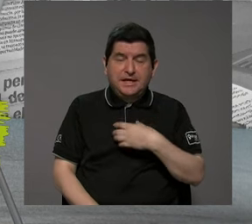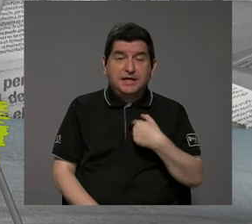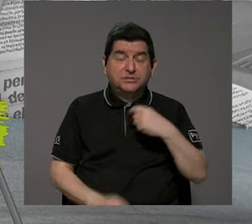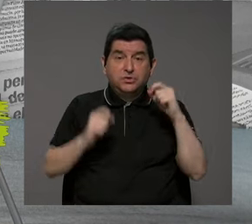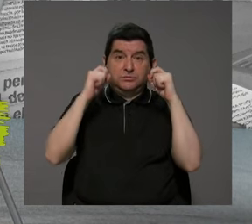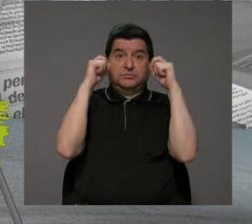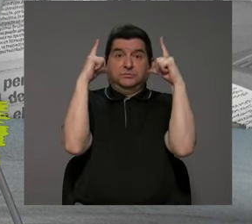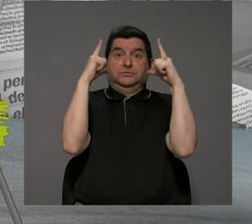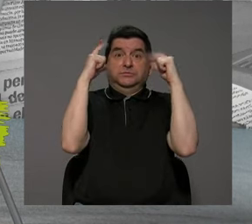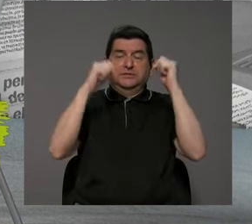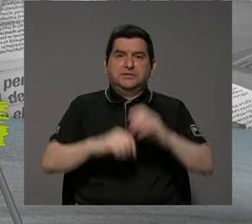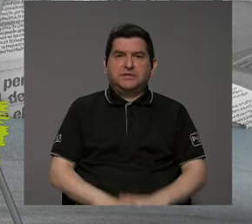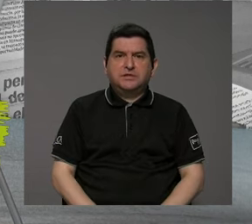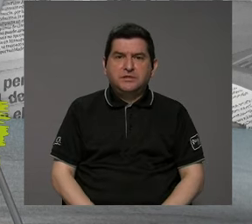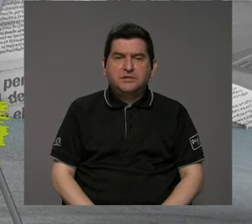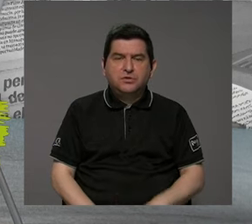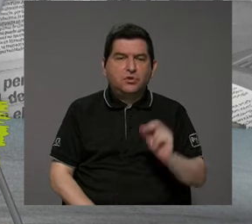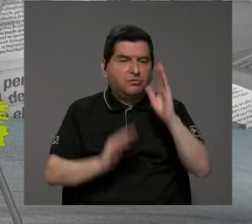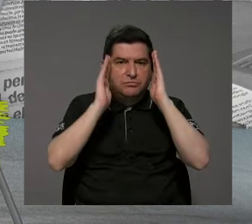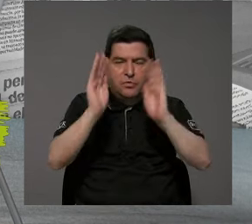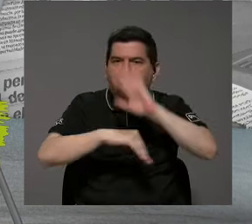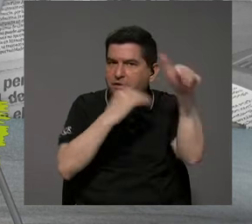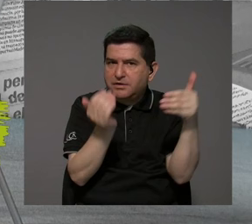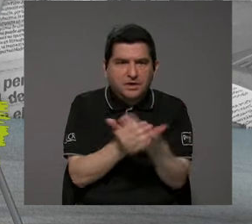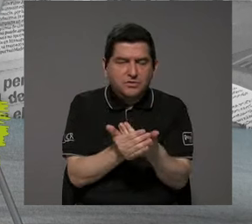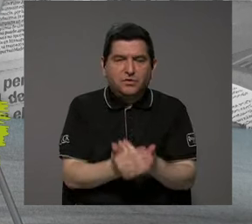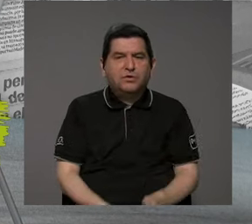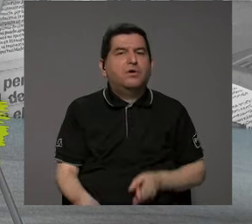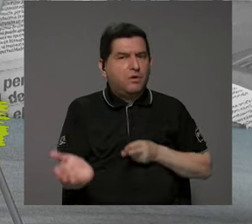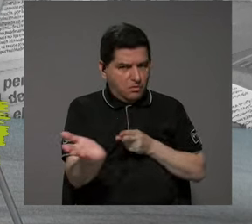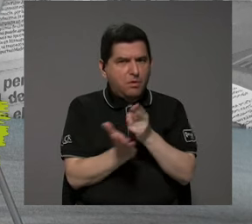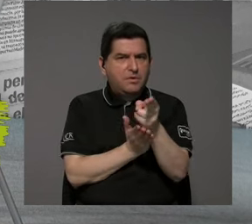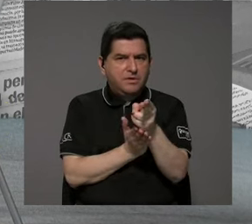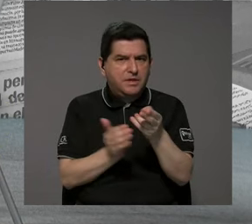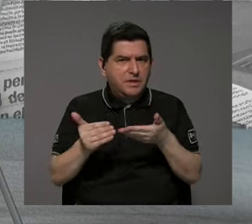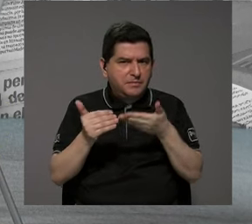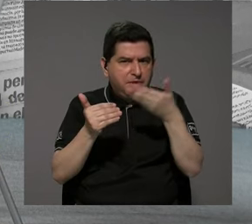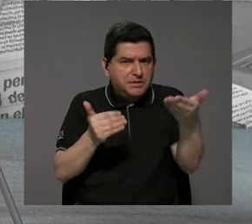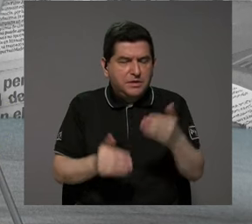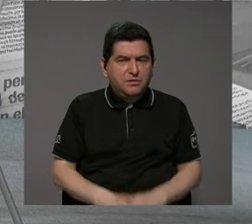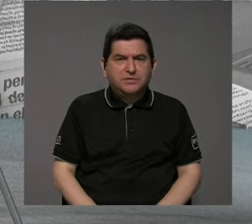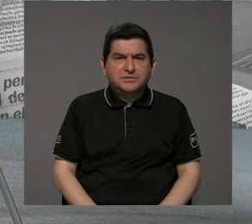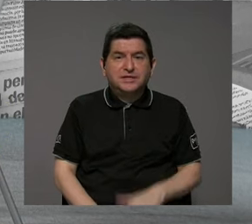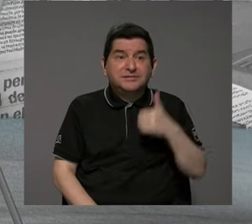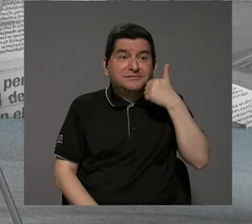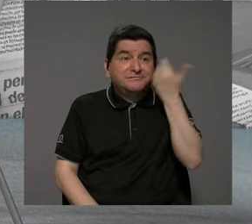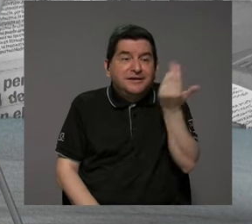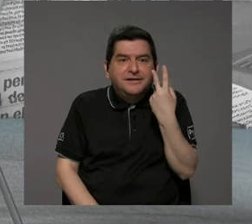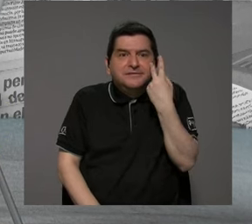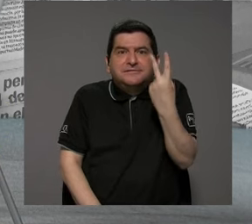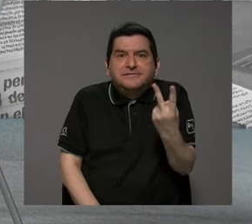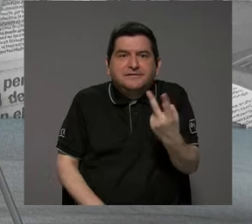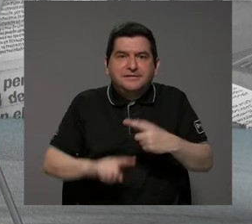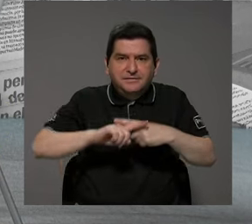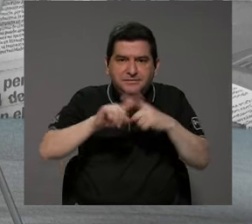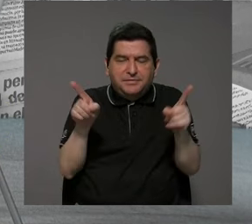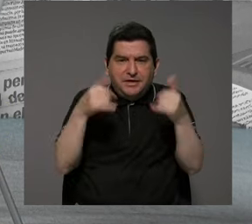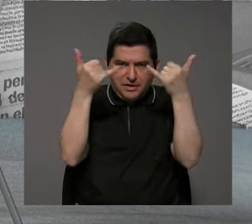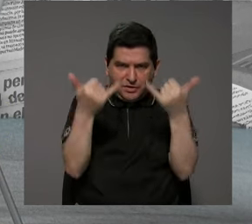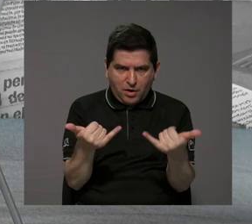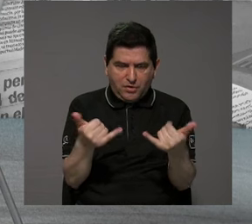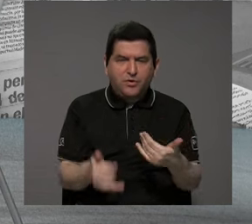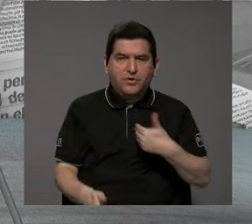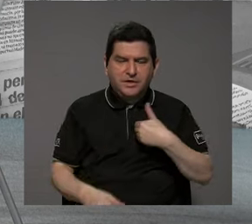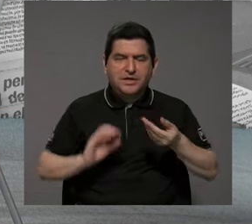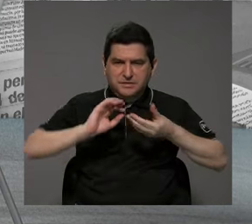asombra y que no se le haya puesto atención a todo esto porque Honestamente hay cosas que son muy evidentes eh Pero además ahora digamos ya